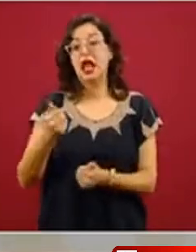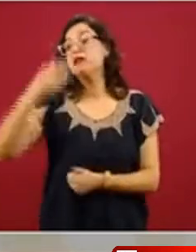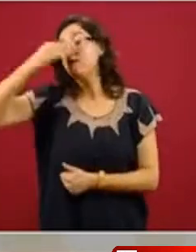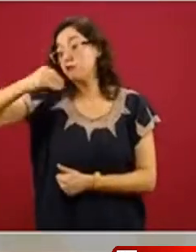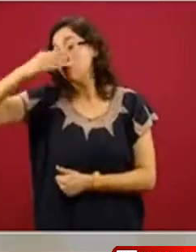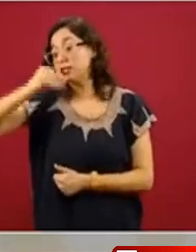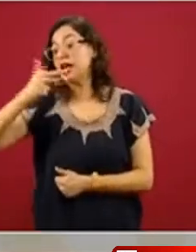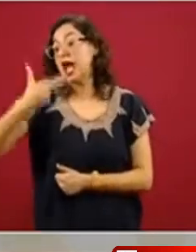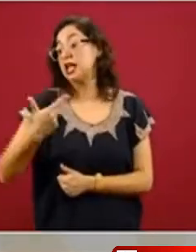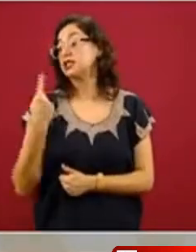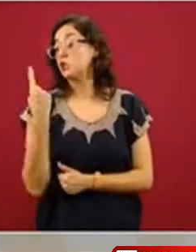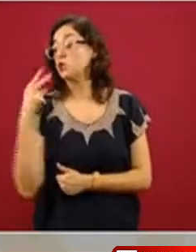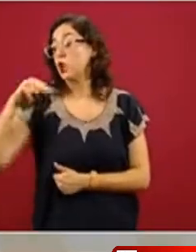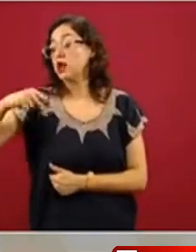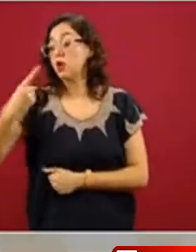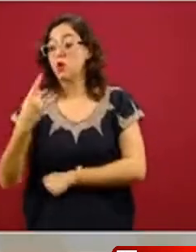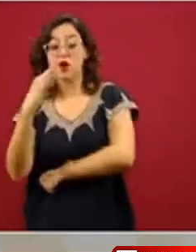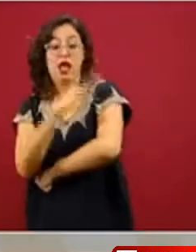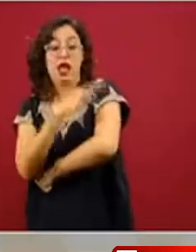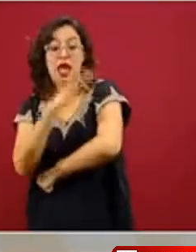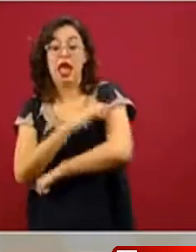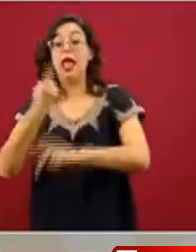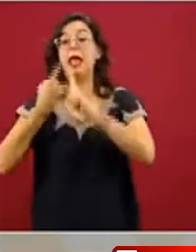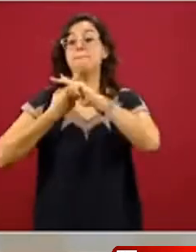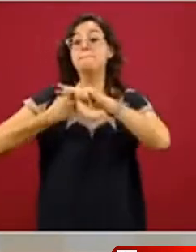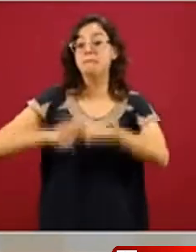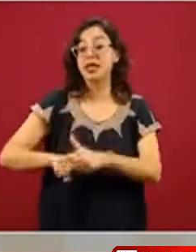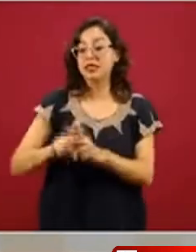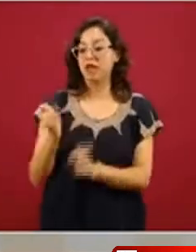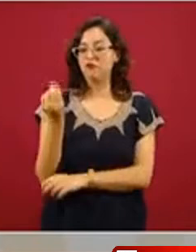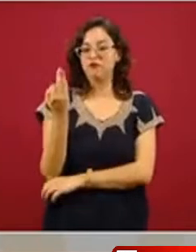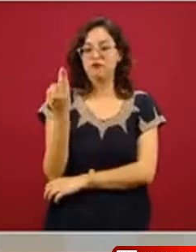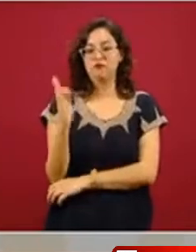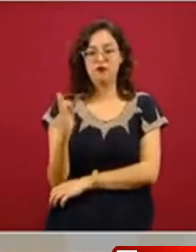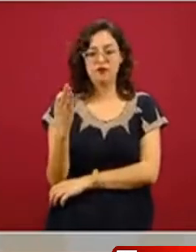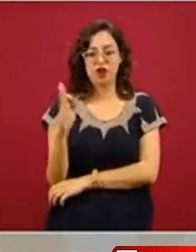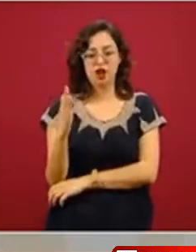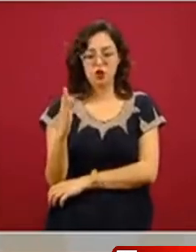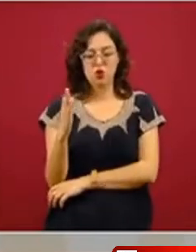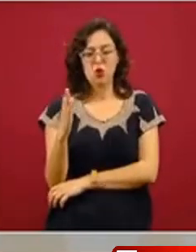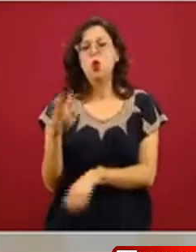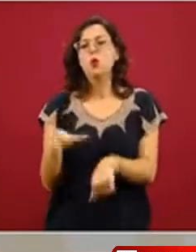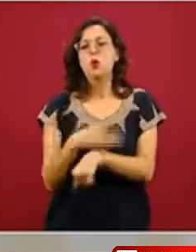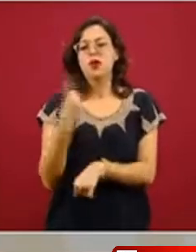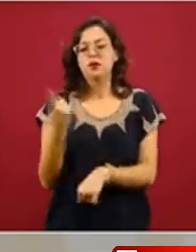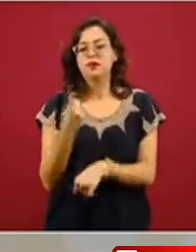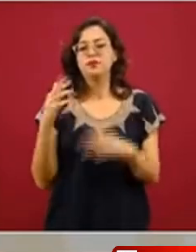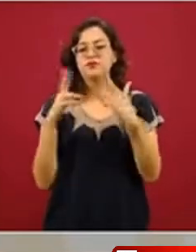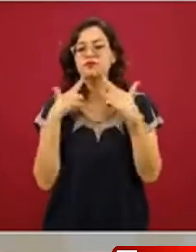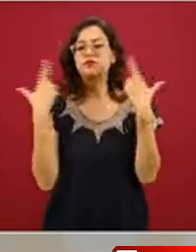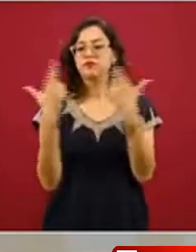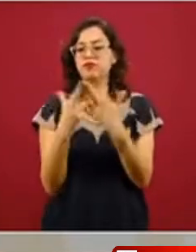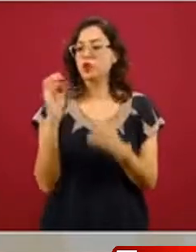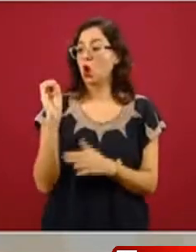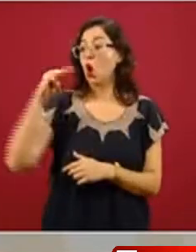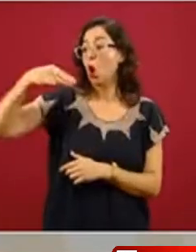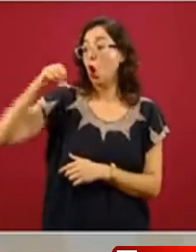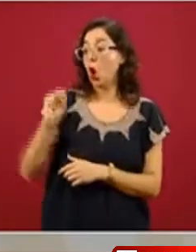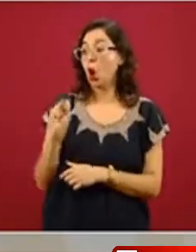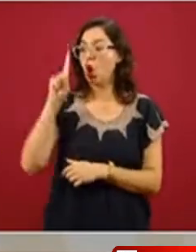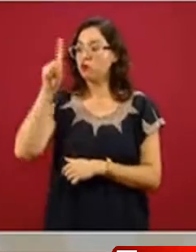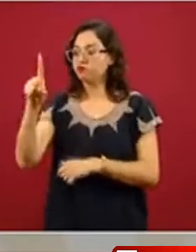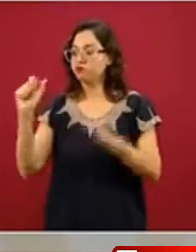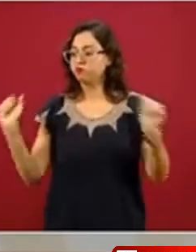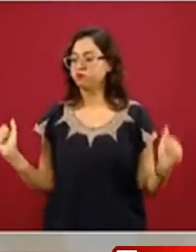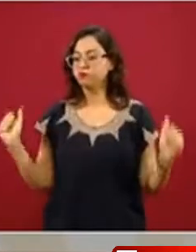influenza que empieza en el mes de febrero con una reunión que organiza la Organización Mundial de la Salud,